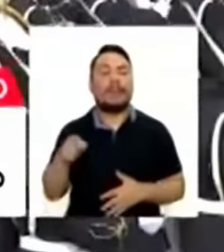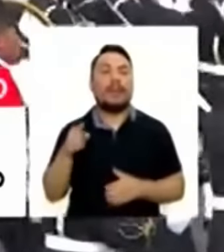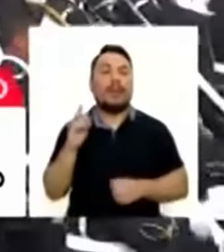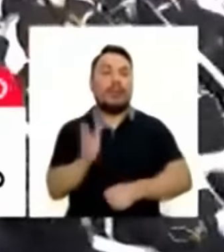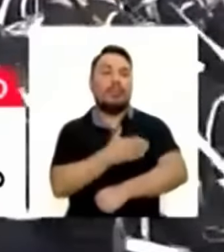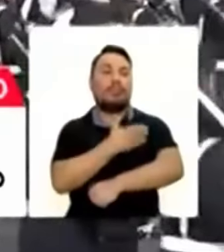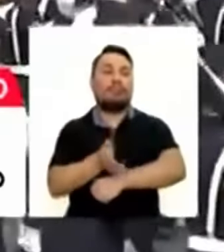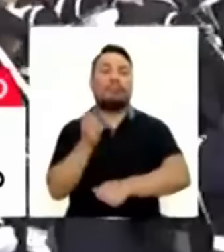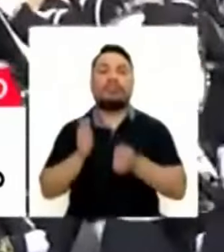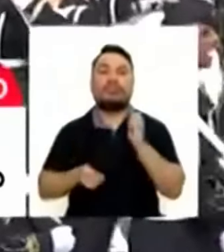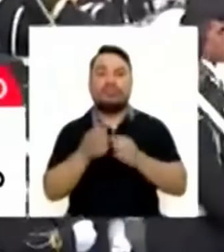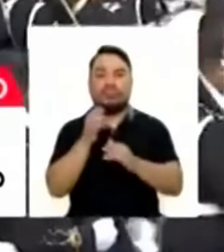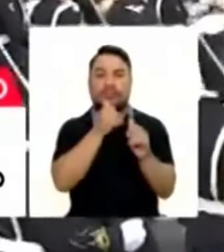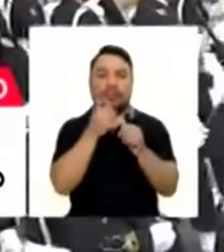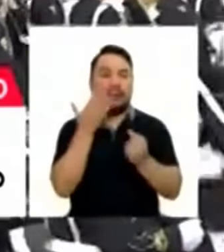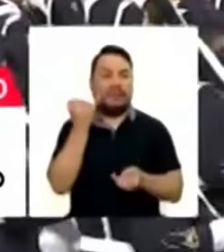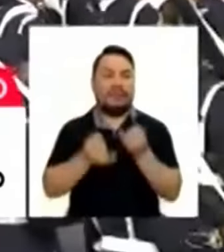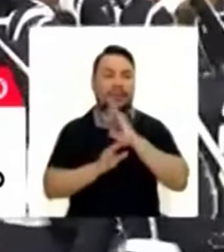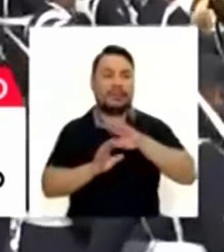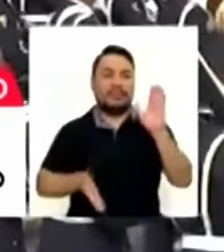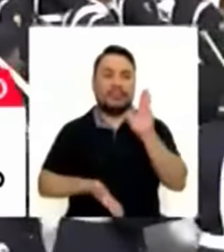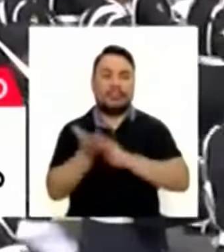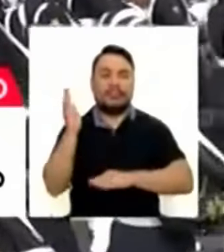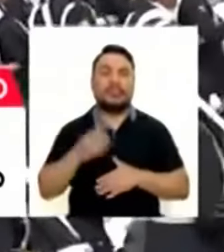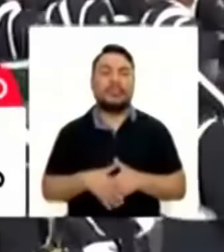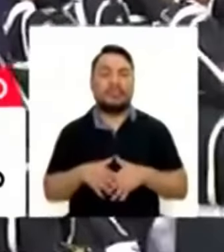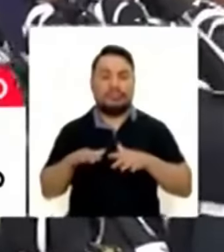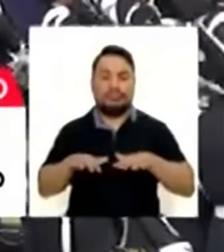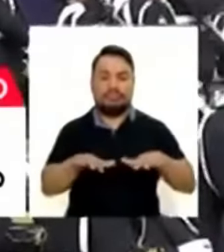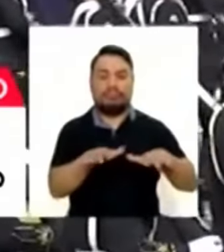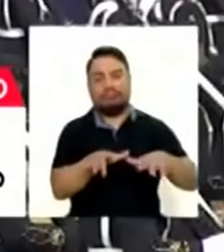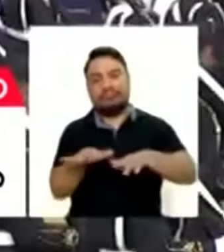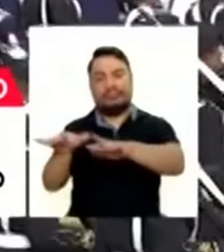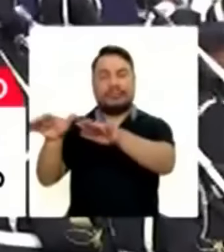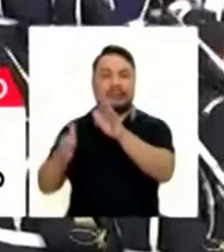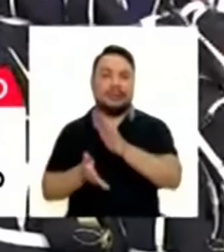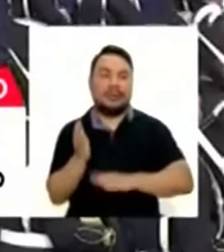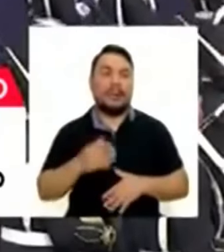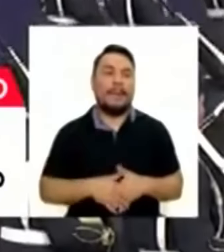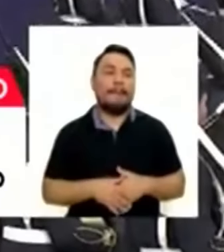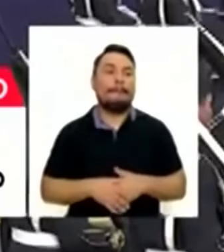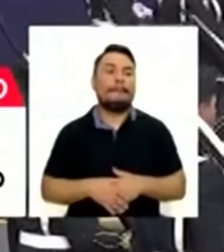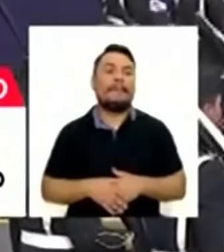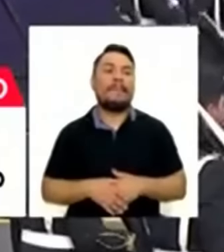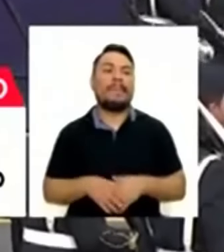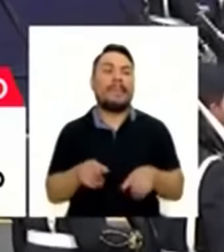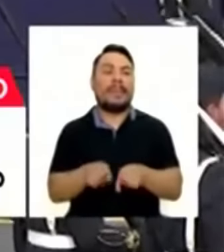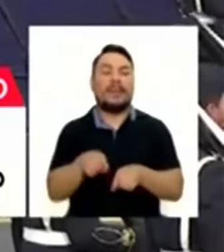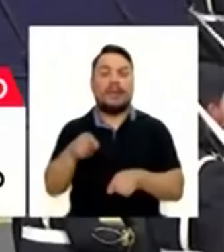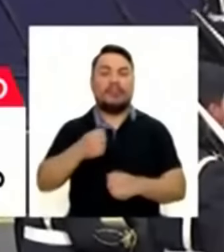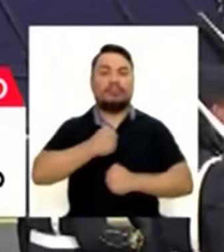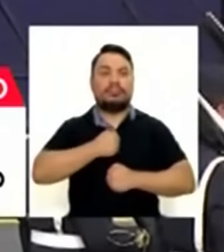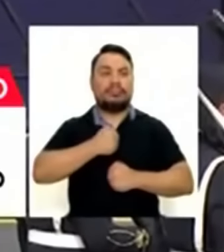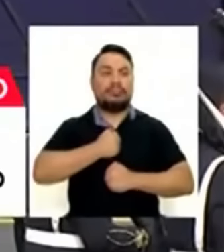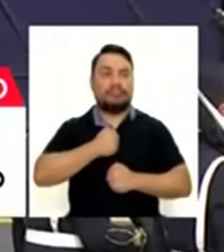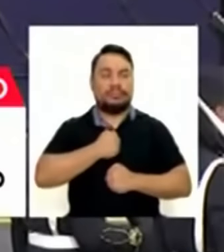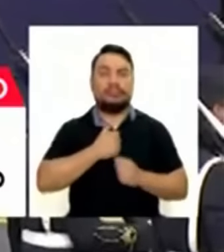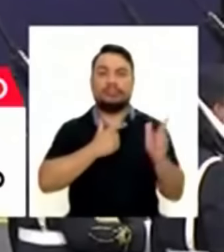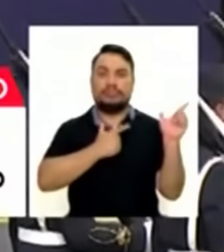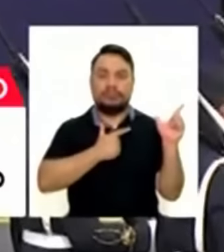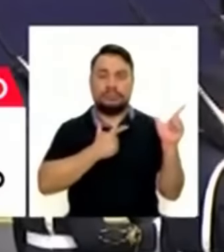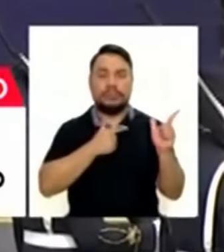música se retira de la pista de desfile y los cadetes